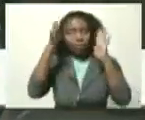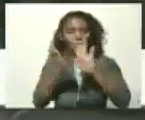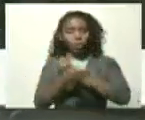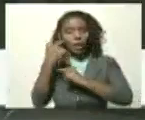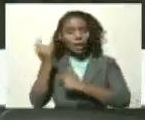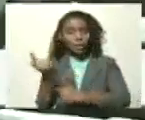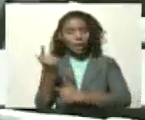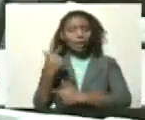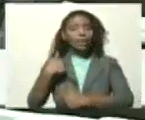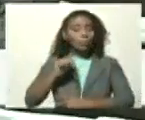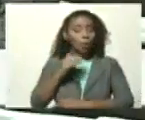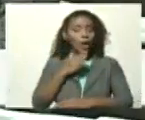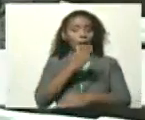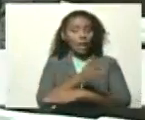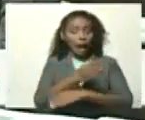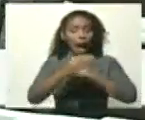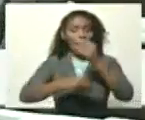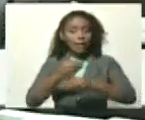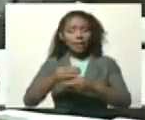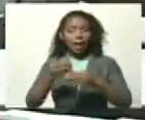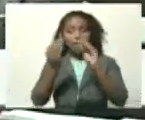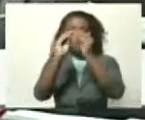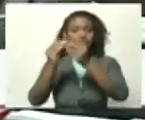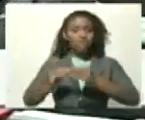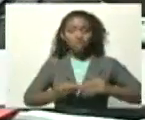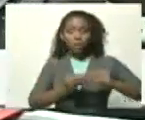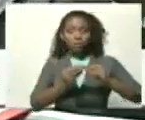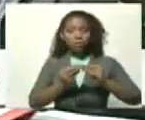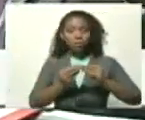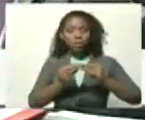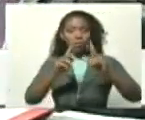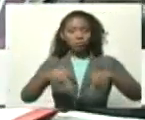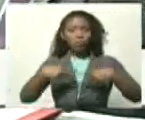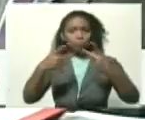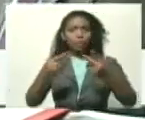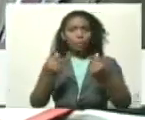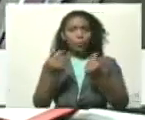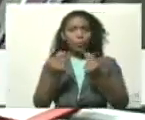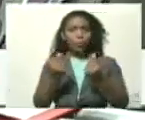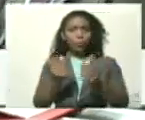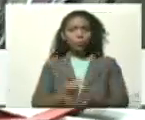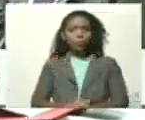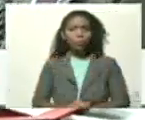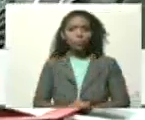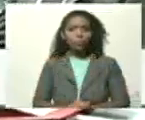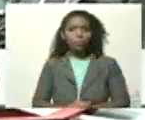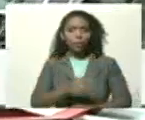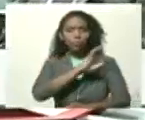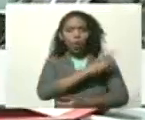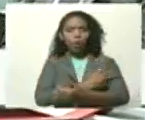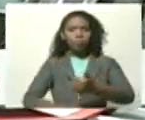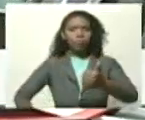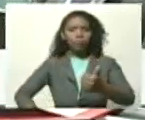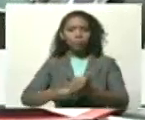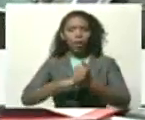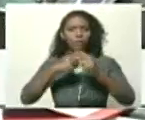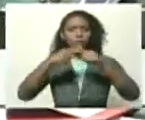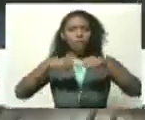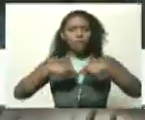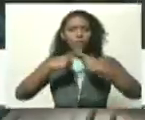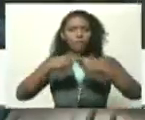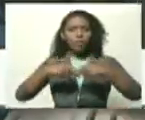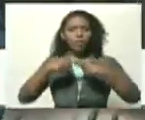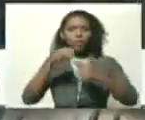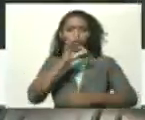una reforma a esta directiva que la va a dirigir, una reforma económica que fortalezca el tejido